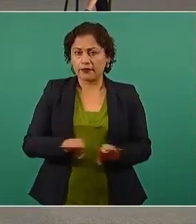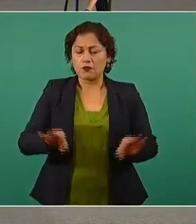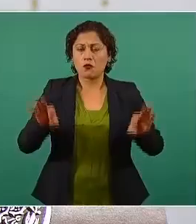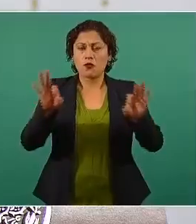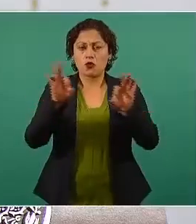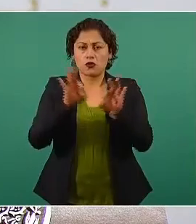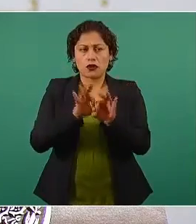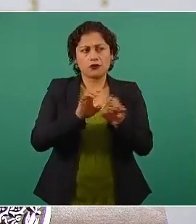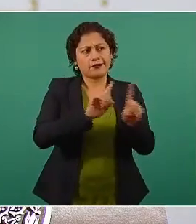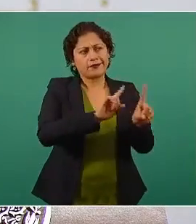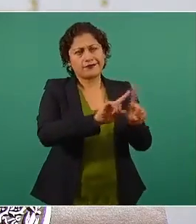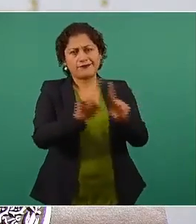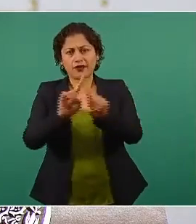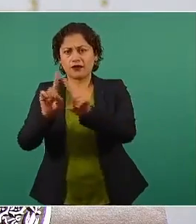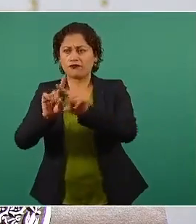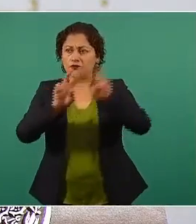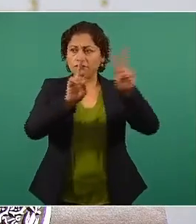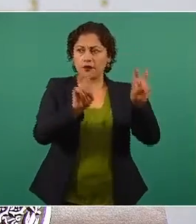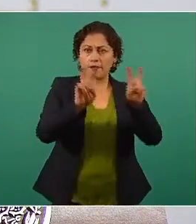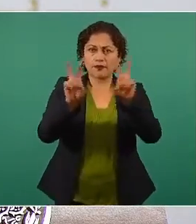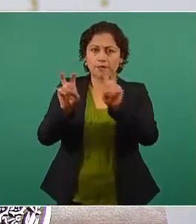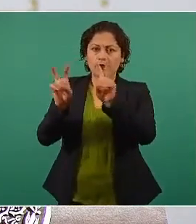en lo